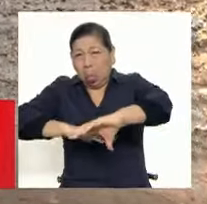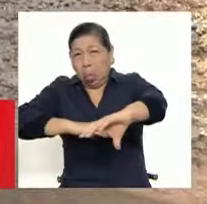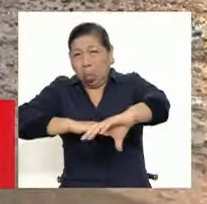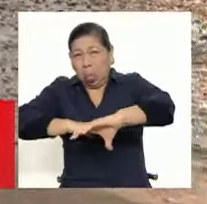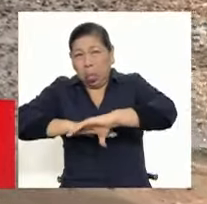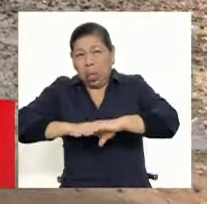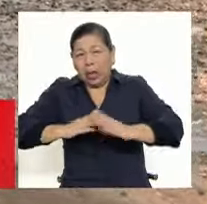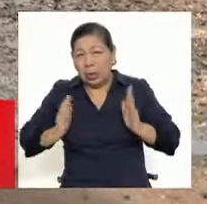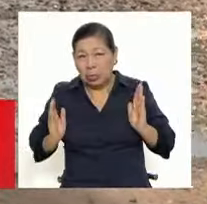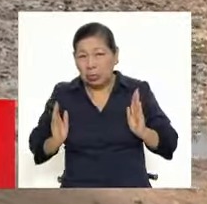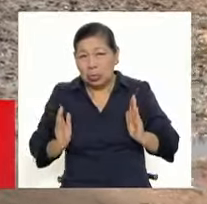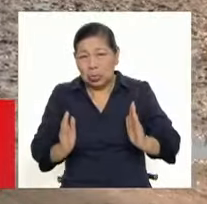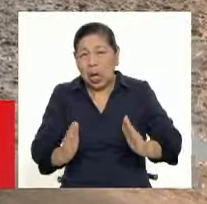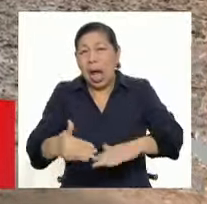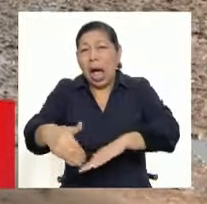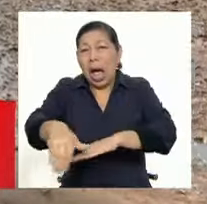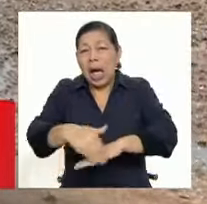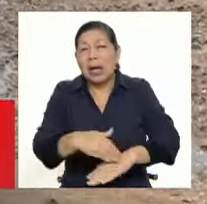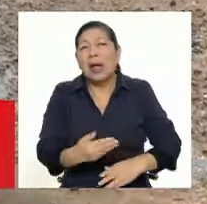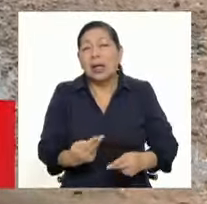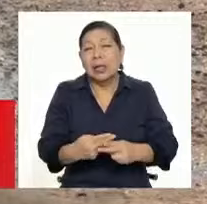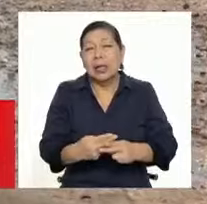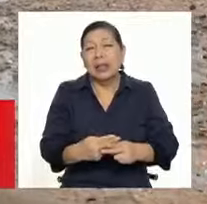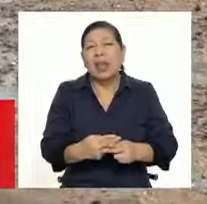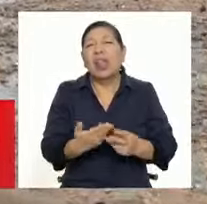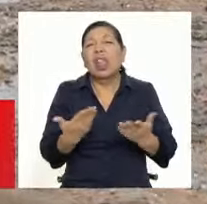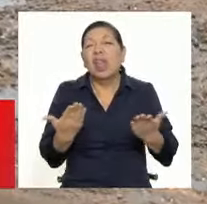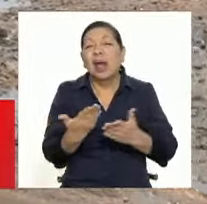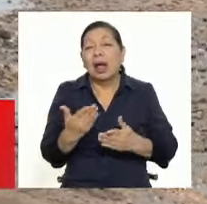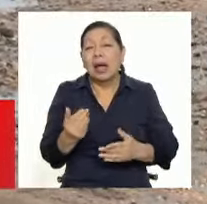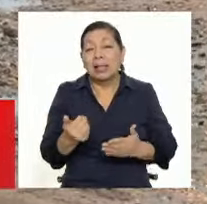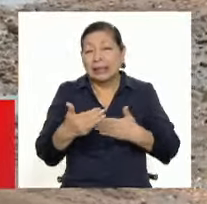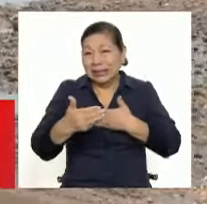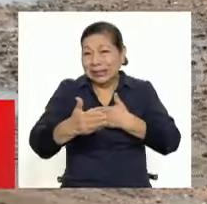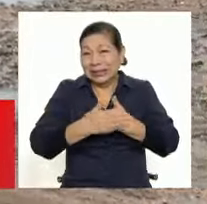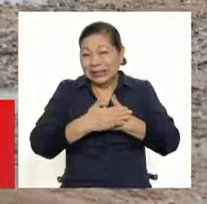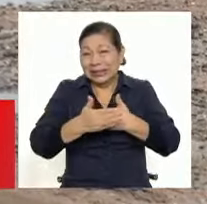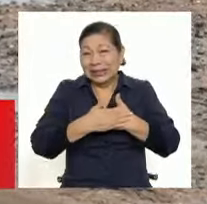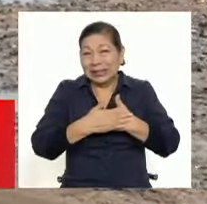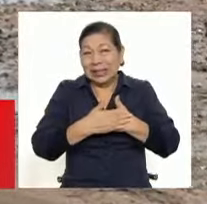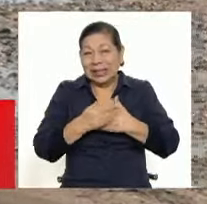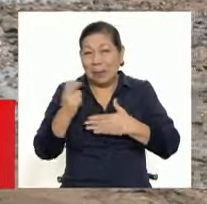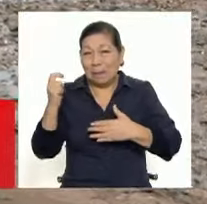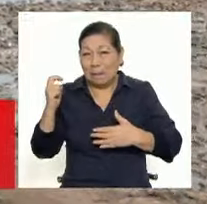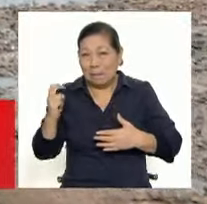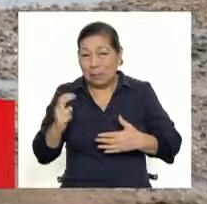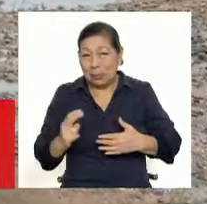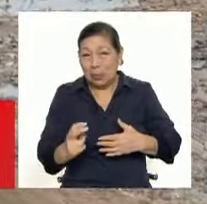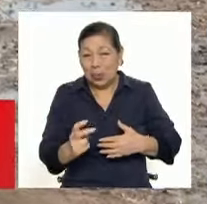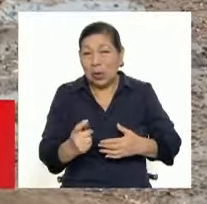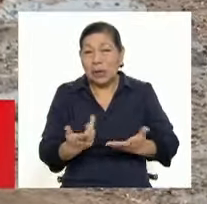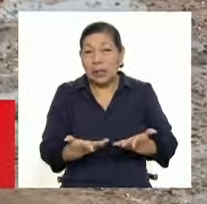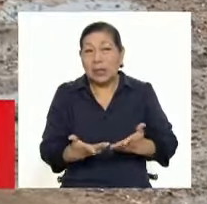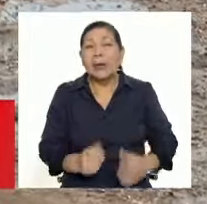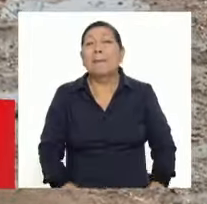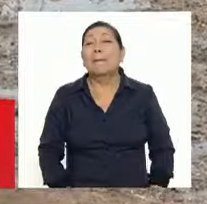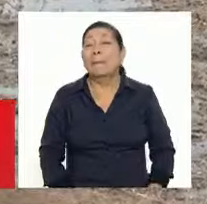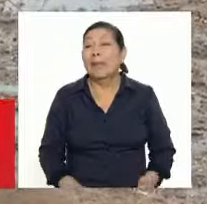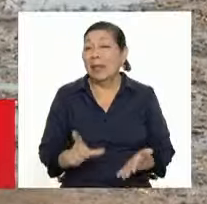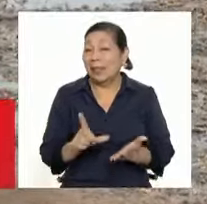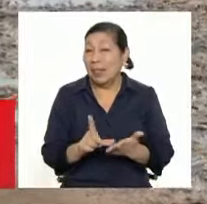aquí en las inmediaciones de la avenida Separadora Industrial, muy cerca a la estación Pumacagua de la línea 1 del metro